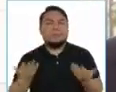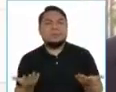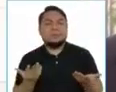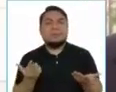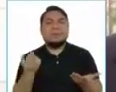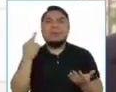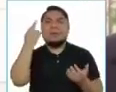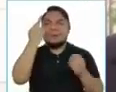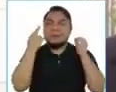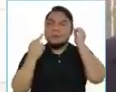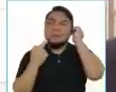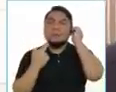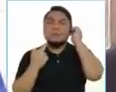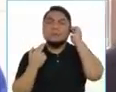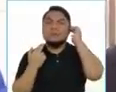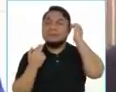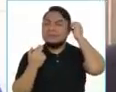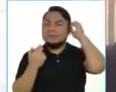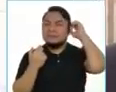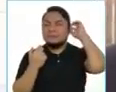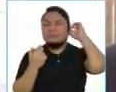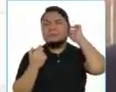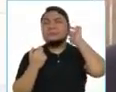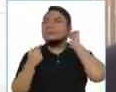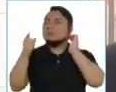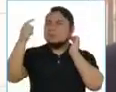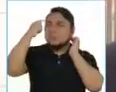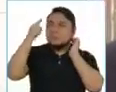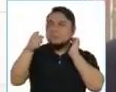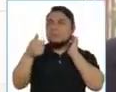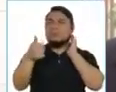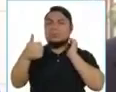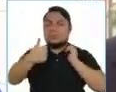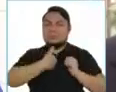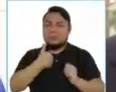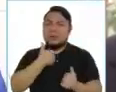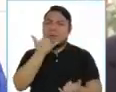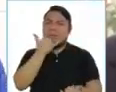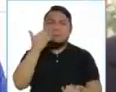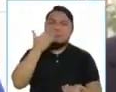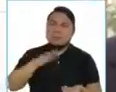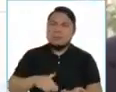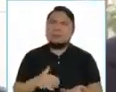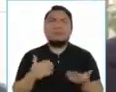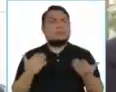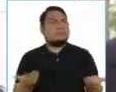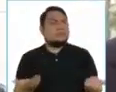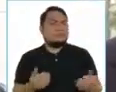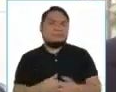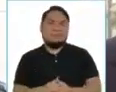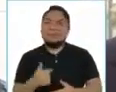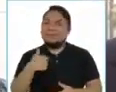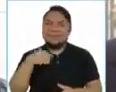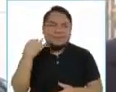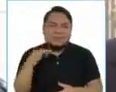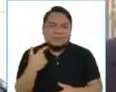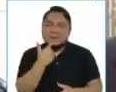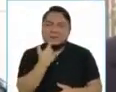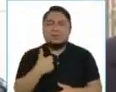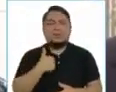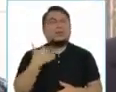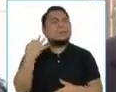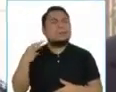Por eso... Disculpas al pueblo peruano, hay una autocrítica tal vez hasta el momento. No, oye, yo cada vez